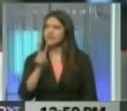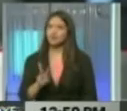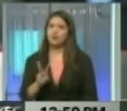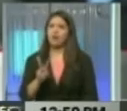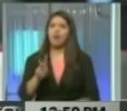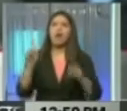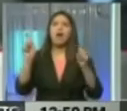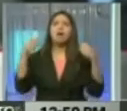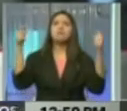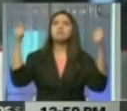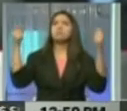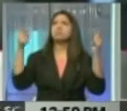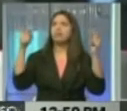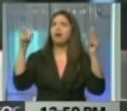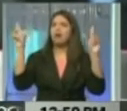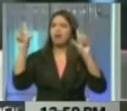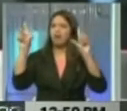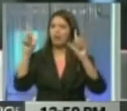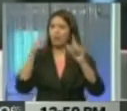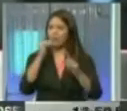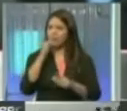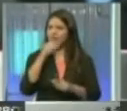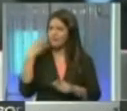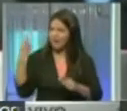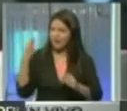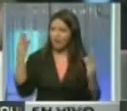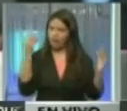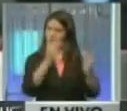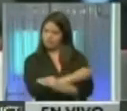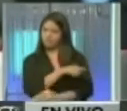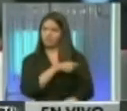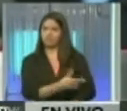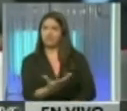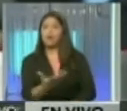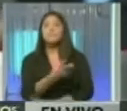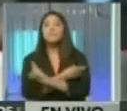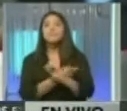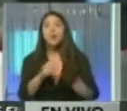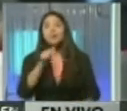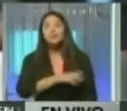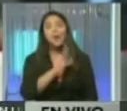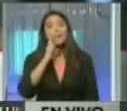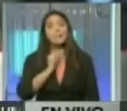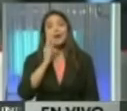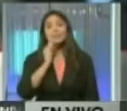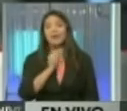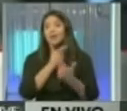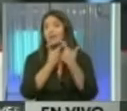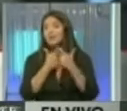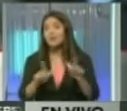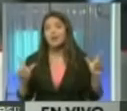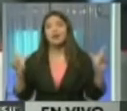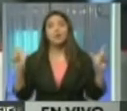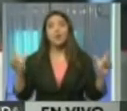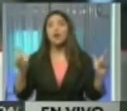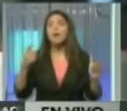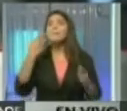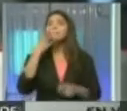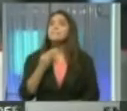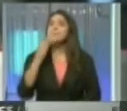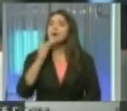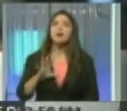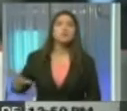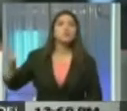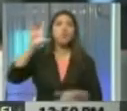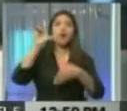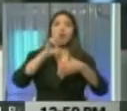medios de comunicación. Y se adentran entonces en una experiencia humana, liberadora, que tiene mucho que decirle no solamente a América Latina,